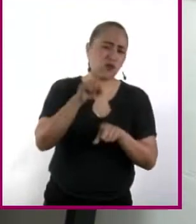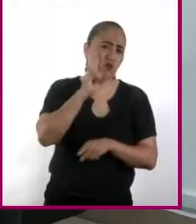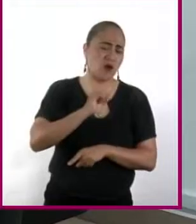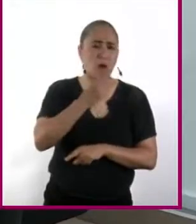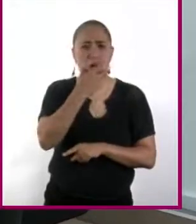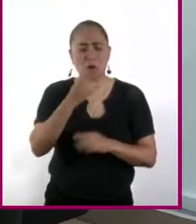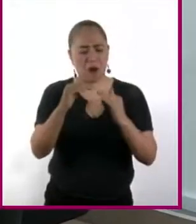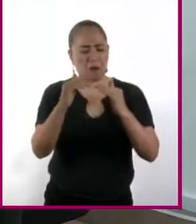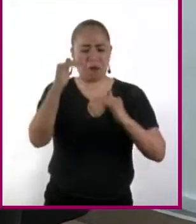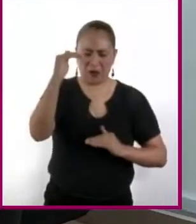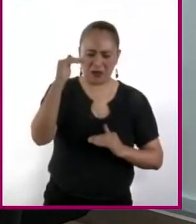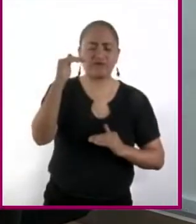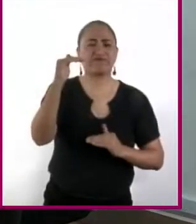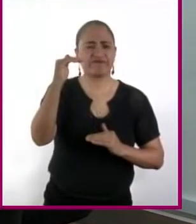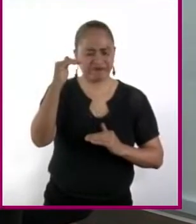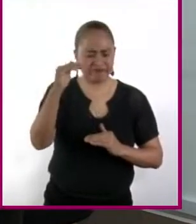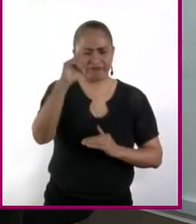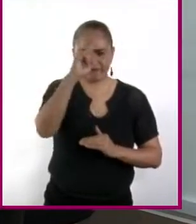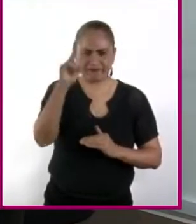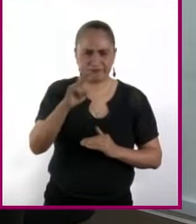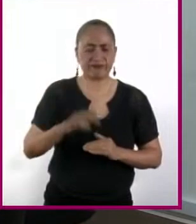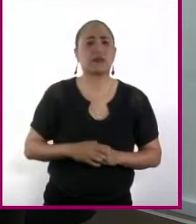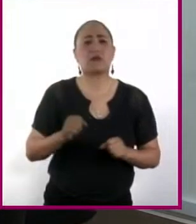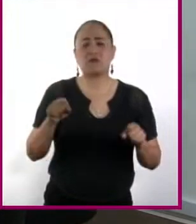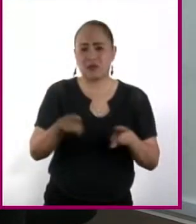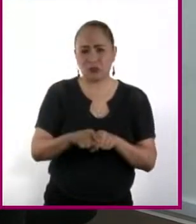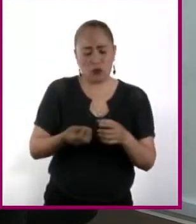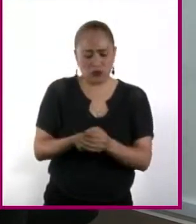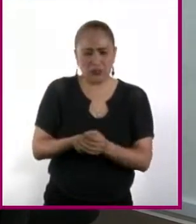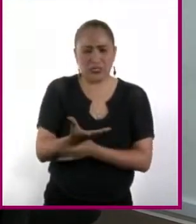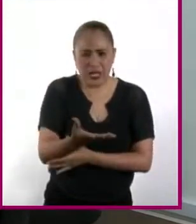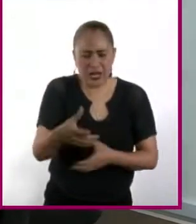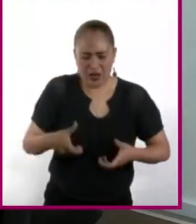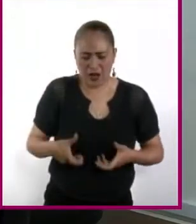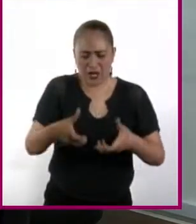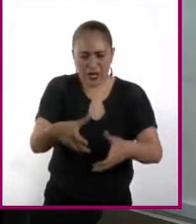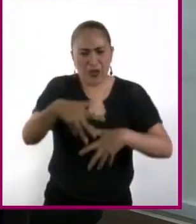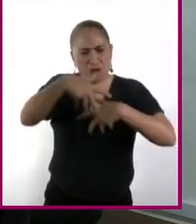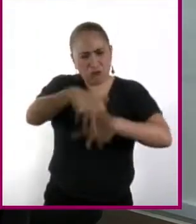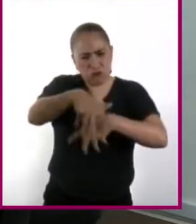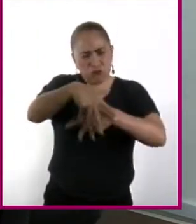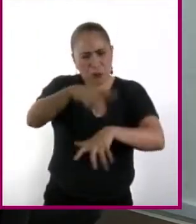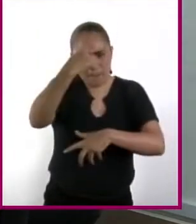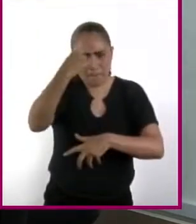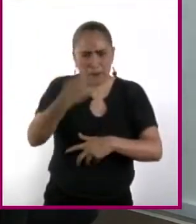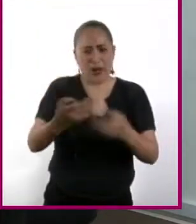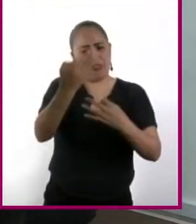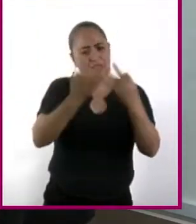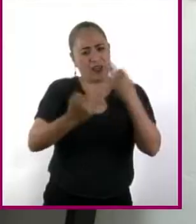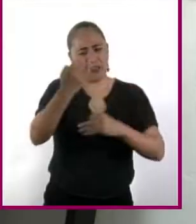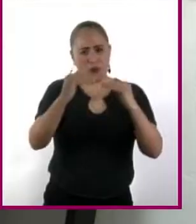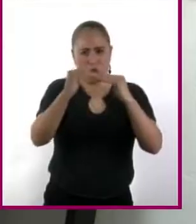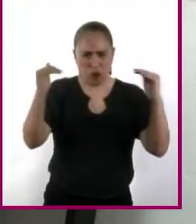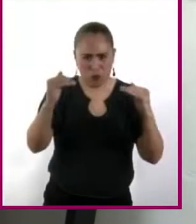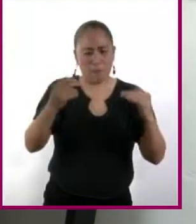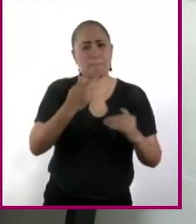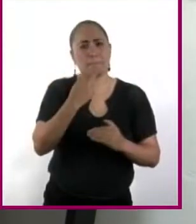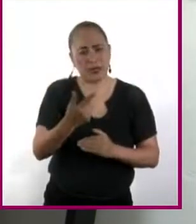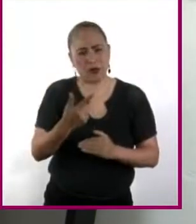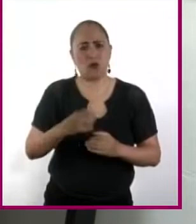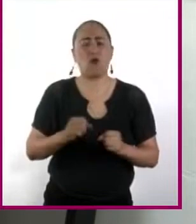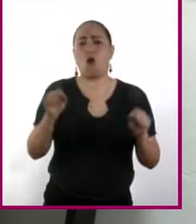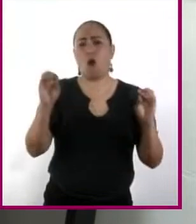otros. También mucha gente ha salido a las calles a manifestarse para pedir un trato más igualitario o que puedan acceder a